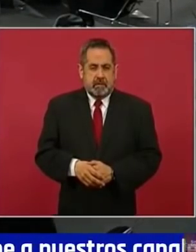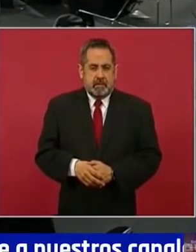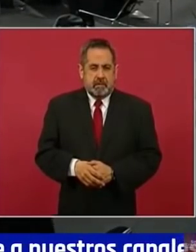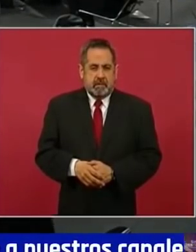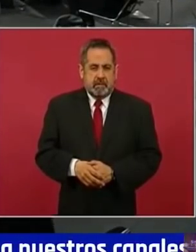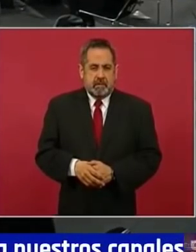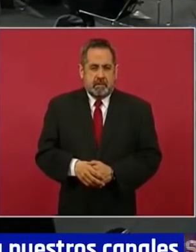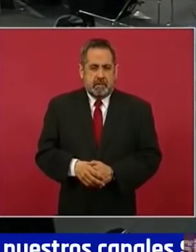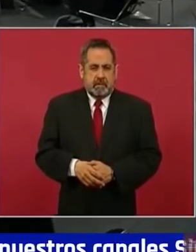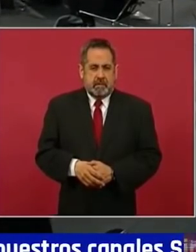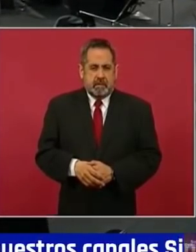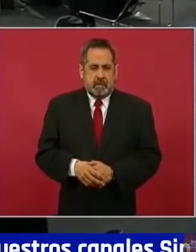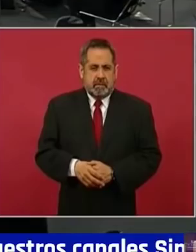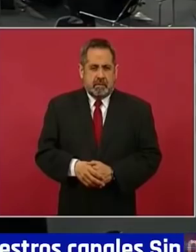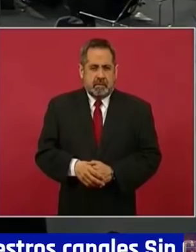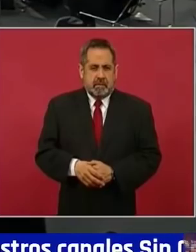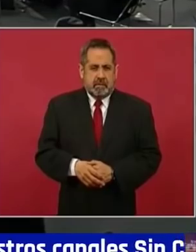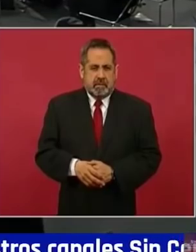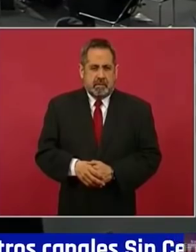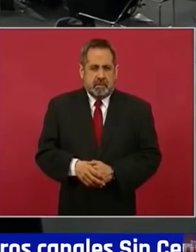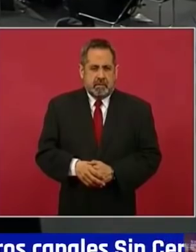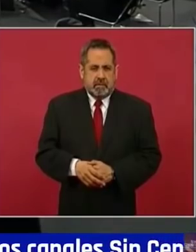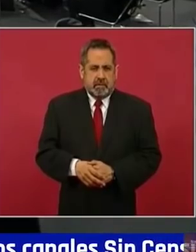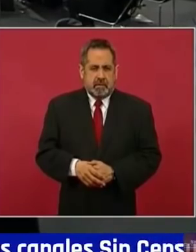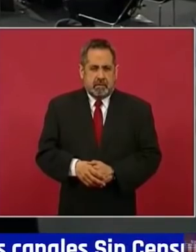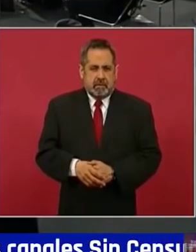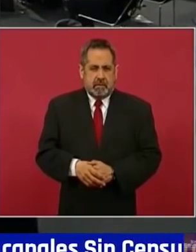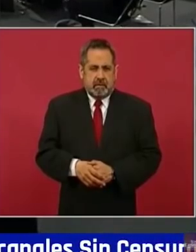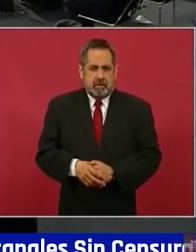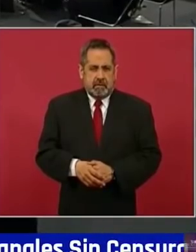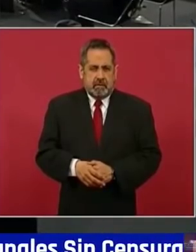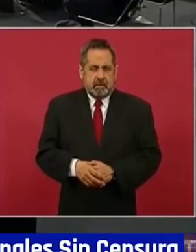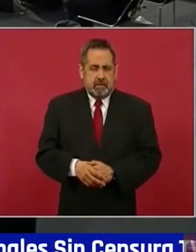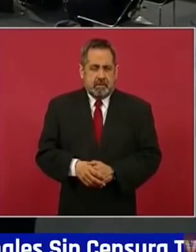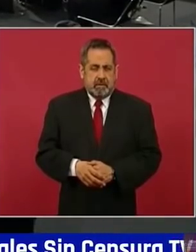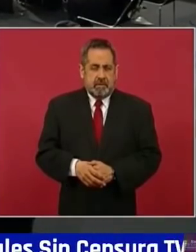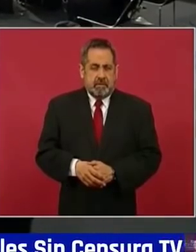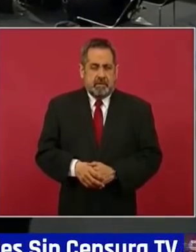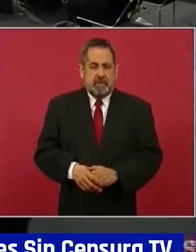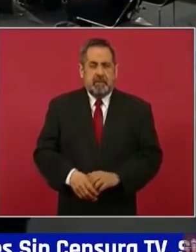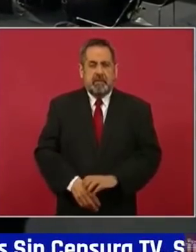¿Ah? Sí, aquí está. Gracias.